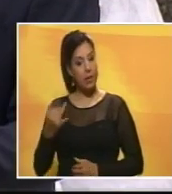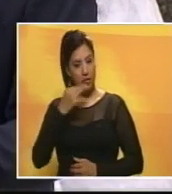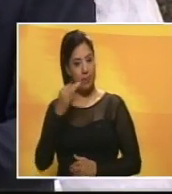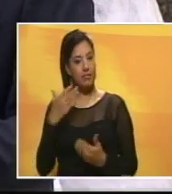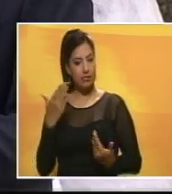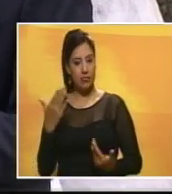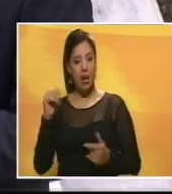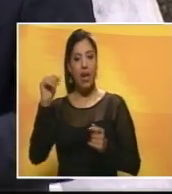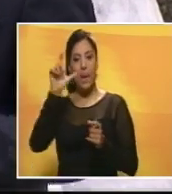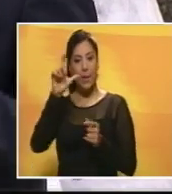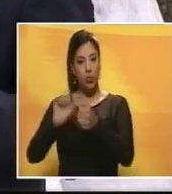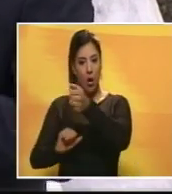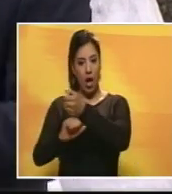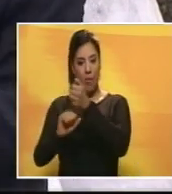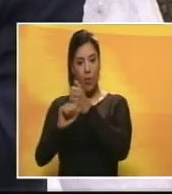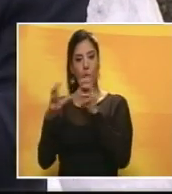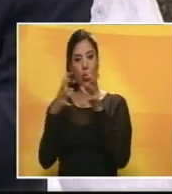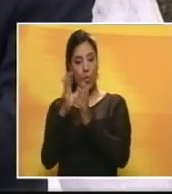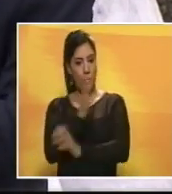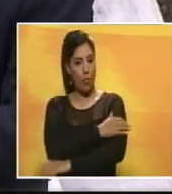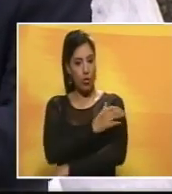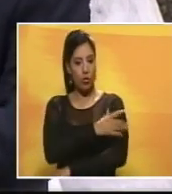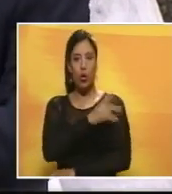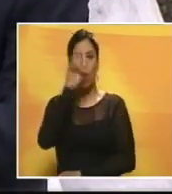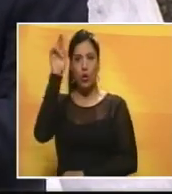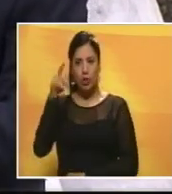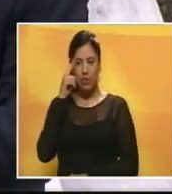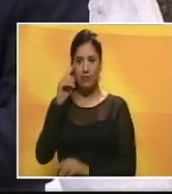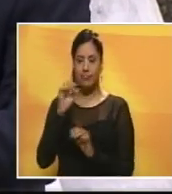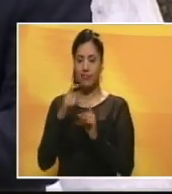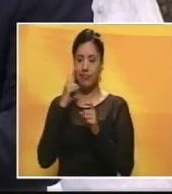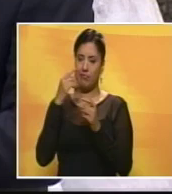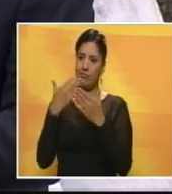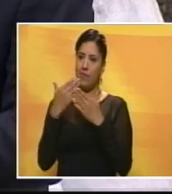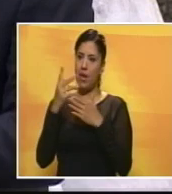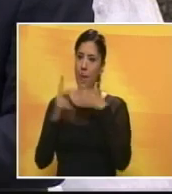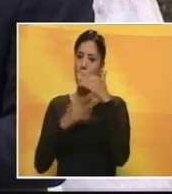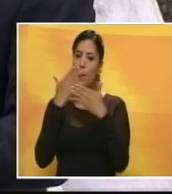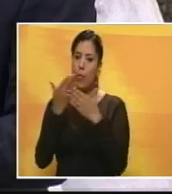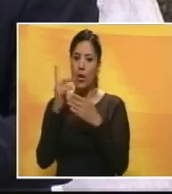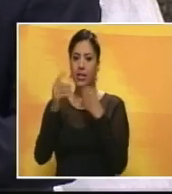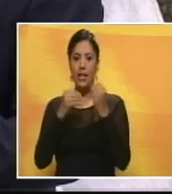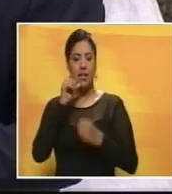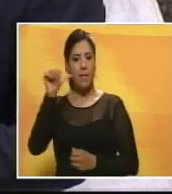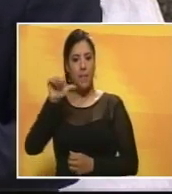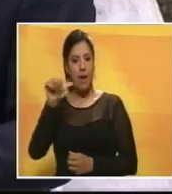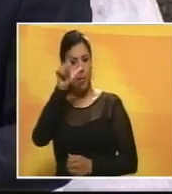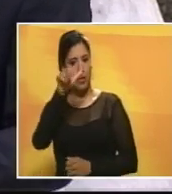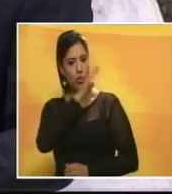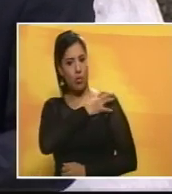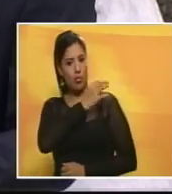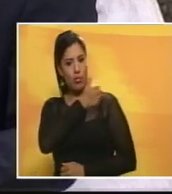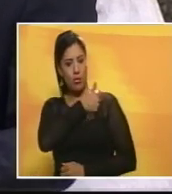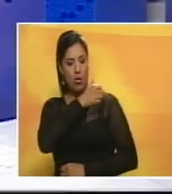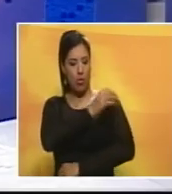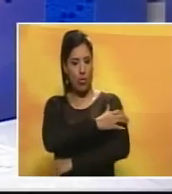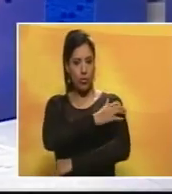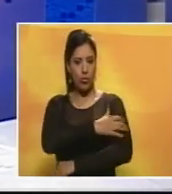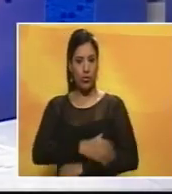Rodríguez considera que los simpatizantes de la dirigencia opositora cada vez distan más de los planteamientos y las acciones de sus dirigentes